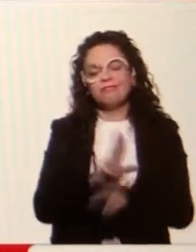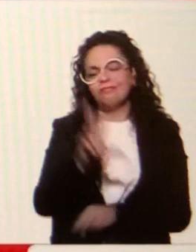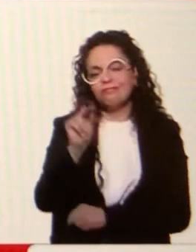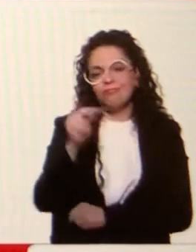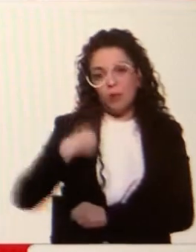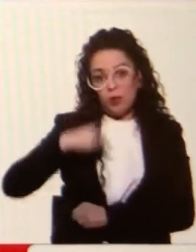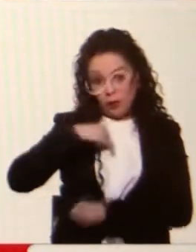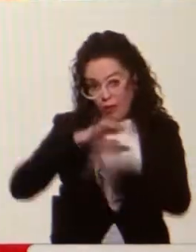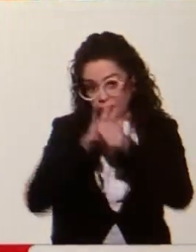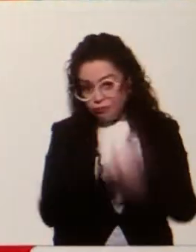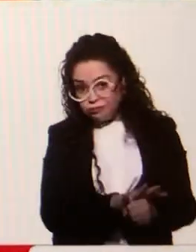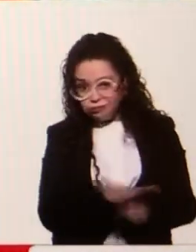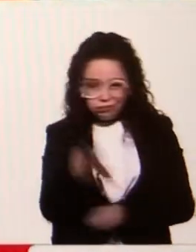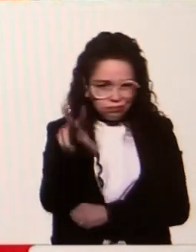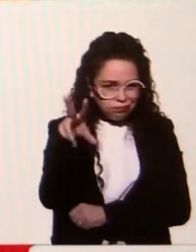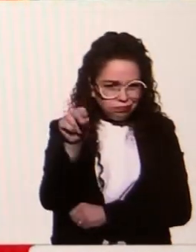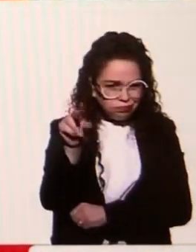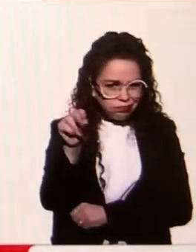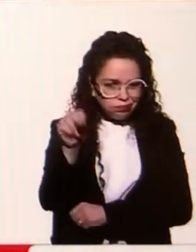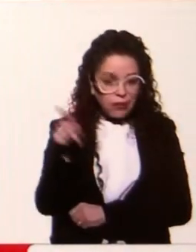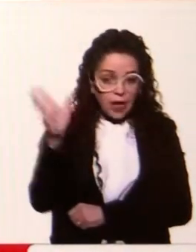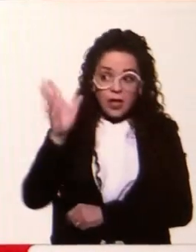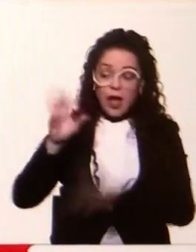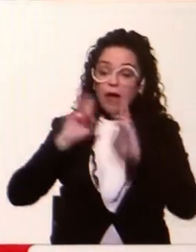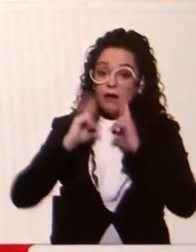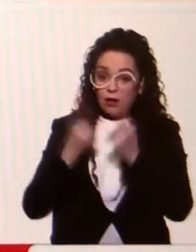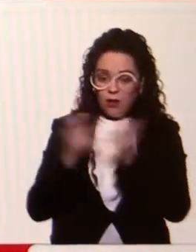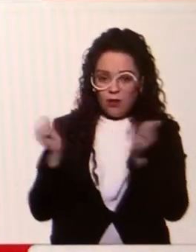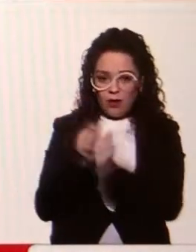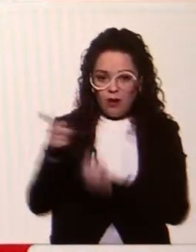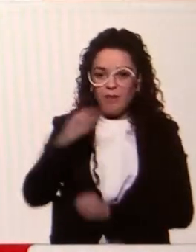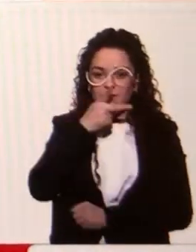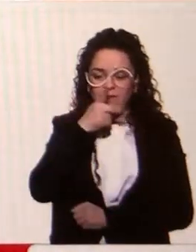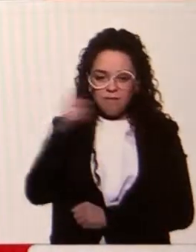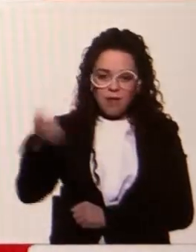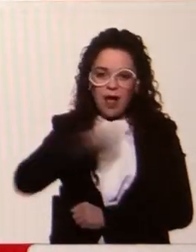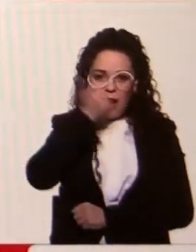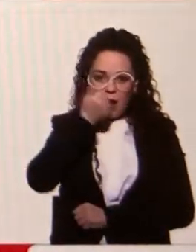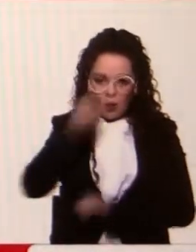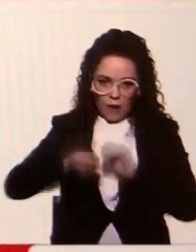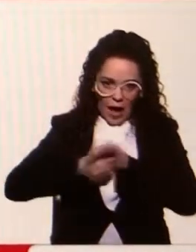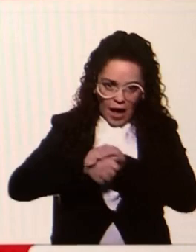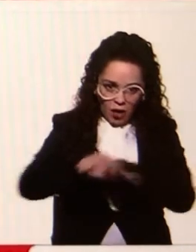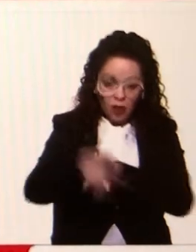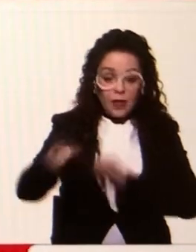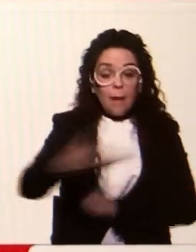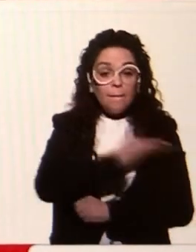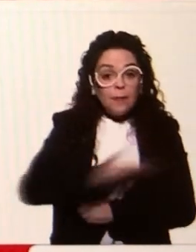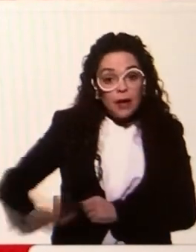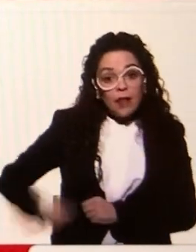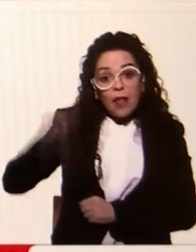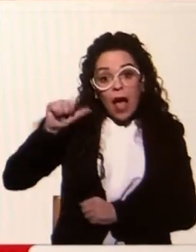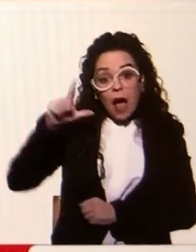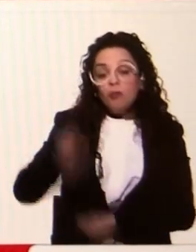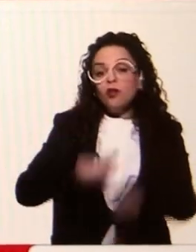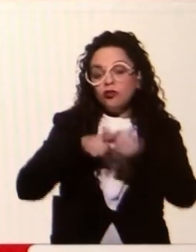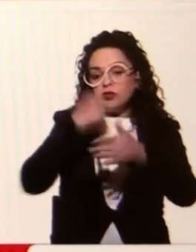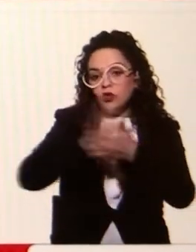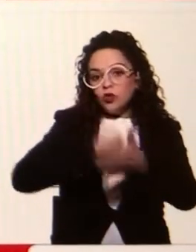desaparecidos y todavía es momento que no saben qué pasó con ellos no saben qué pasó con